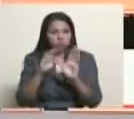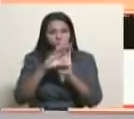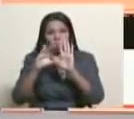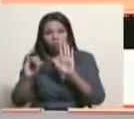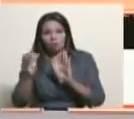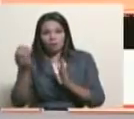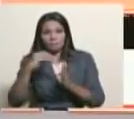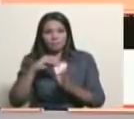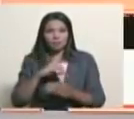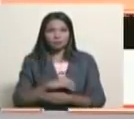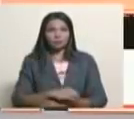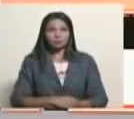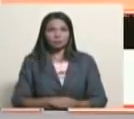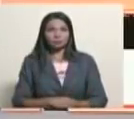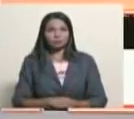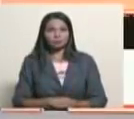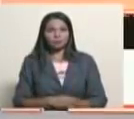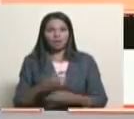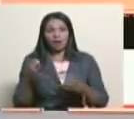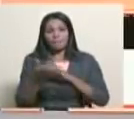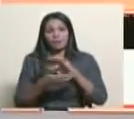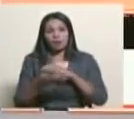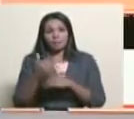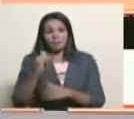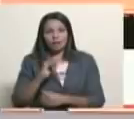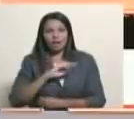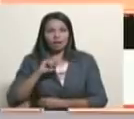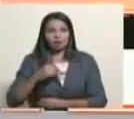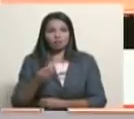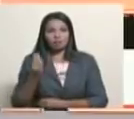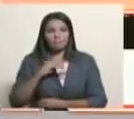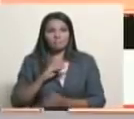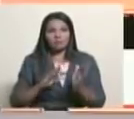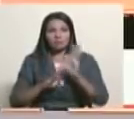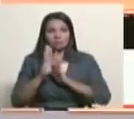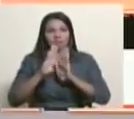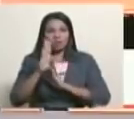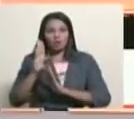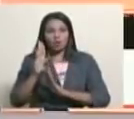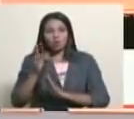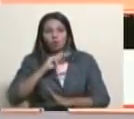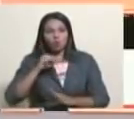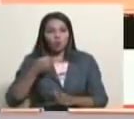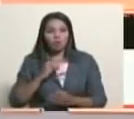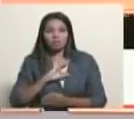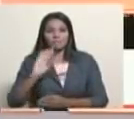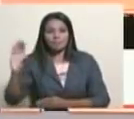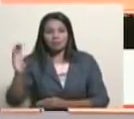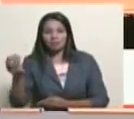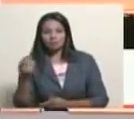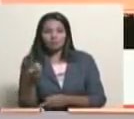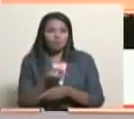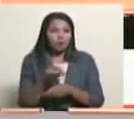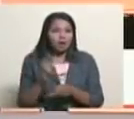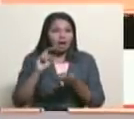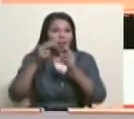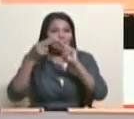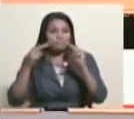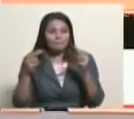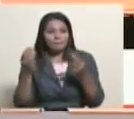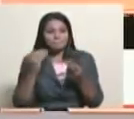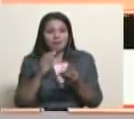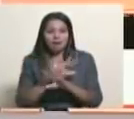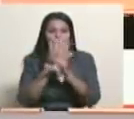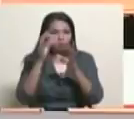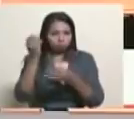constitucionales, al conflicto que está en pleno desarrollo en nuestra patria y buscar la paz. Claro que